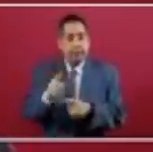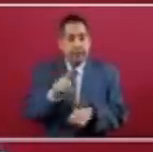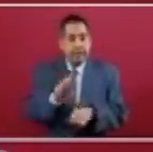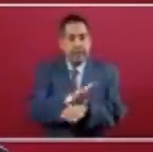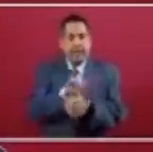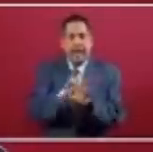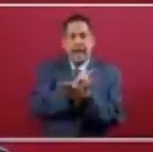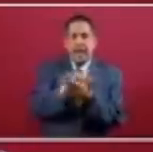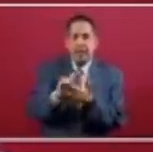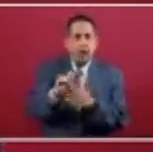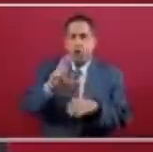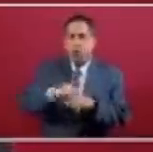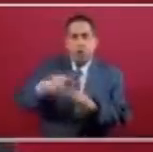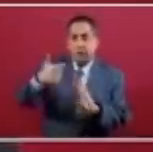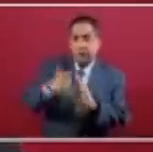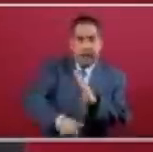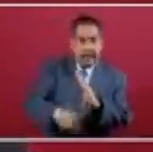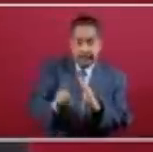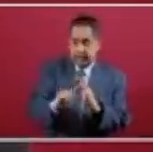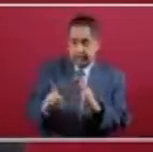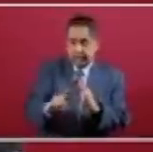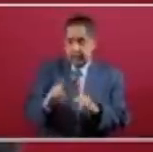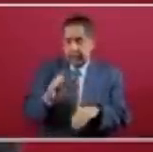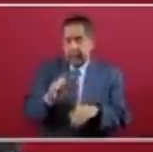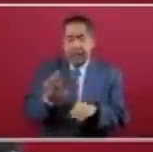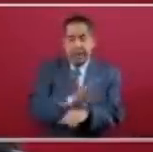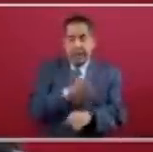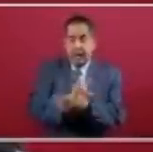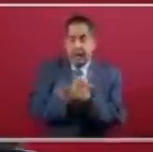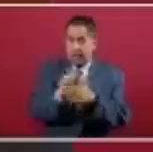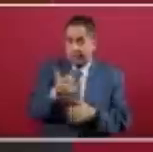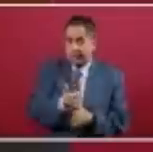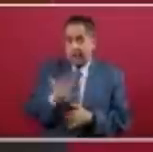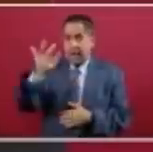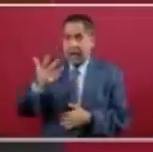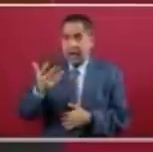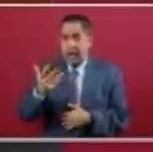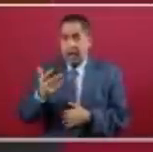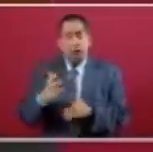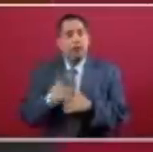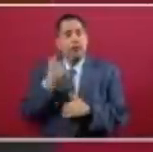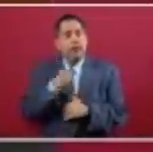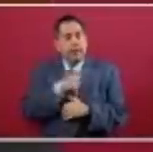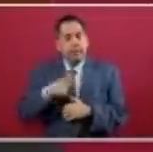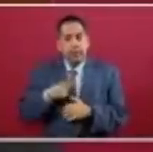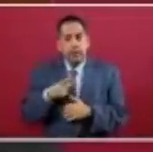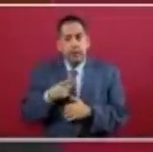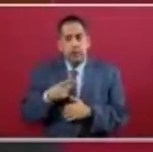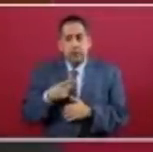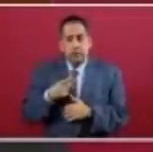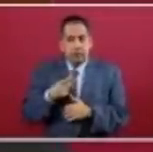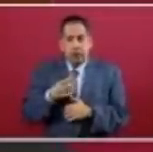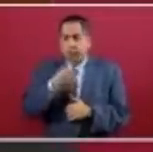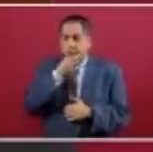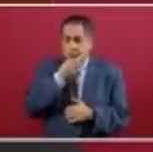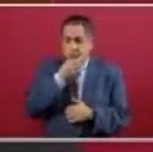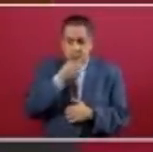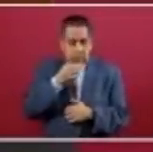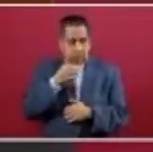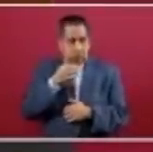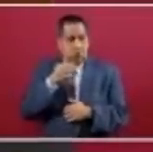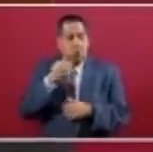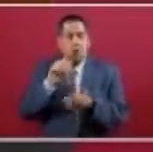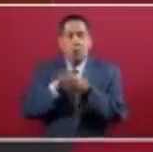limpia no es barata, es cara, porque se tiene que consumir de inmediato. Cuando hay